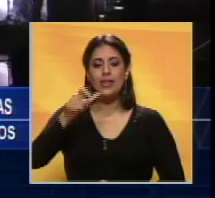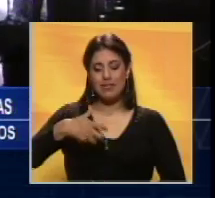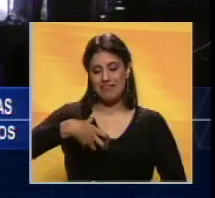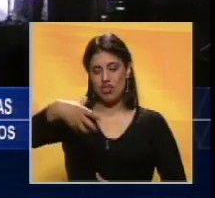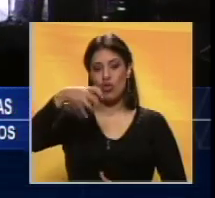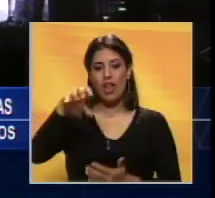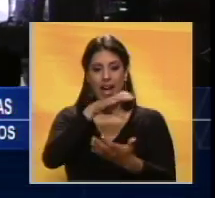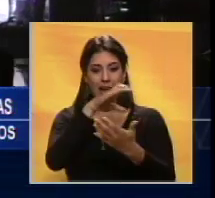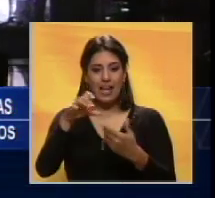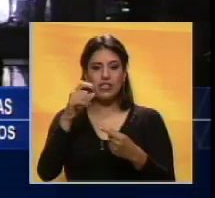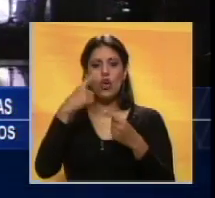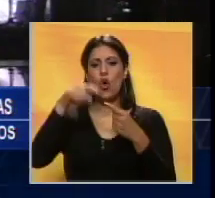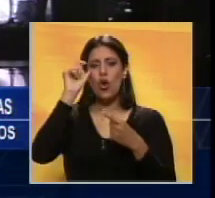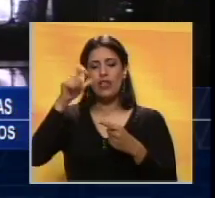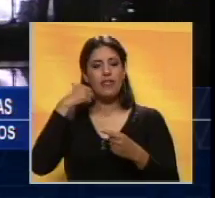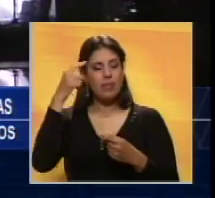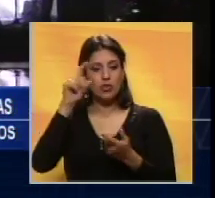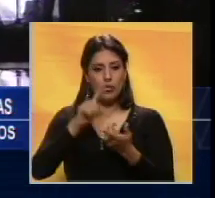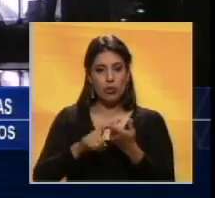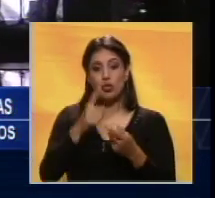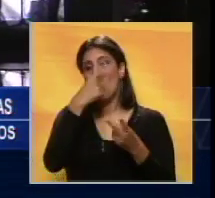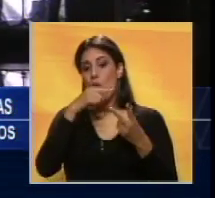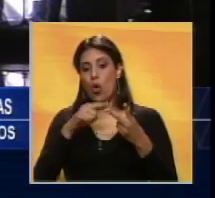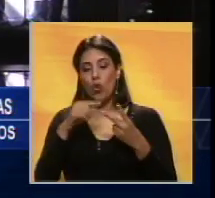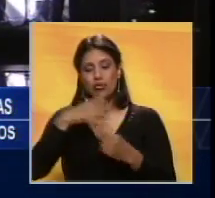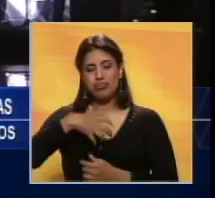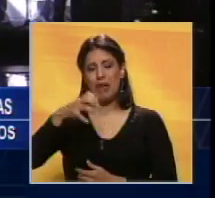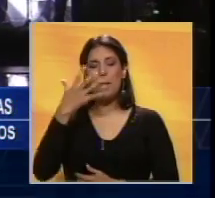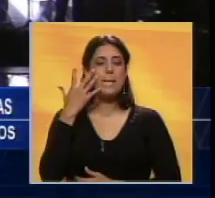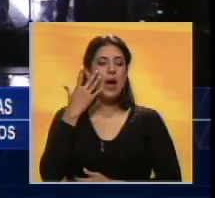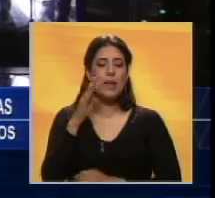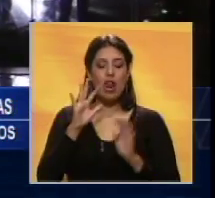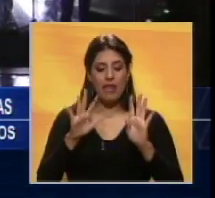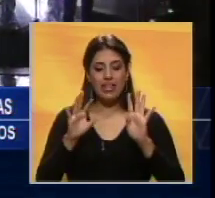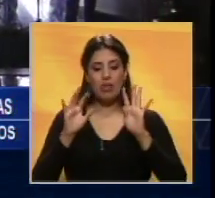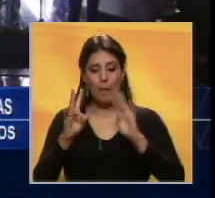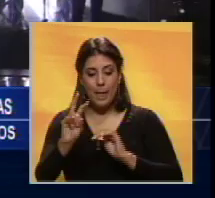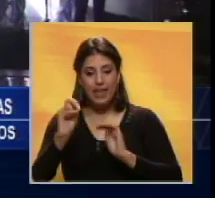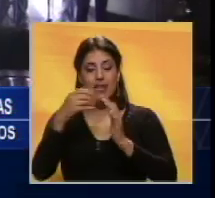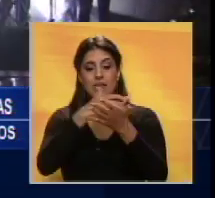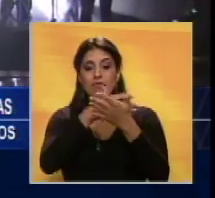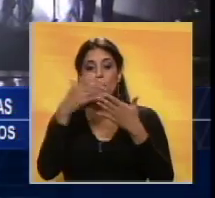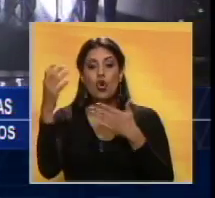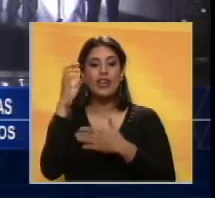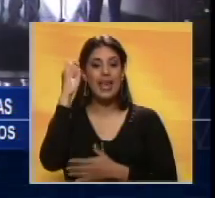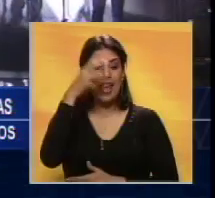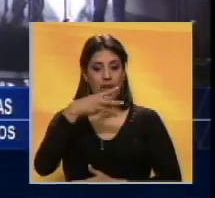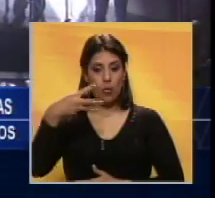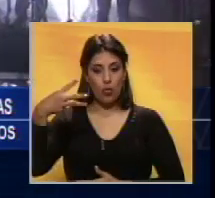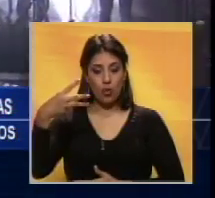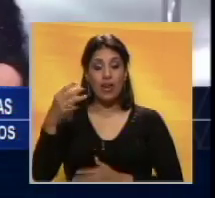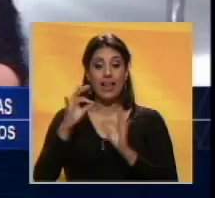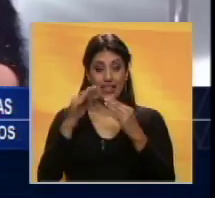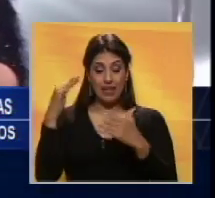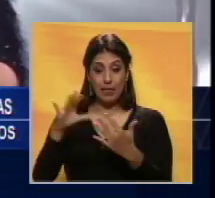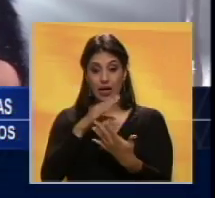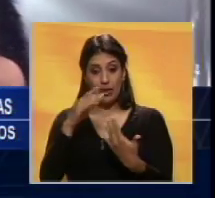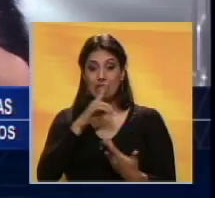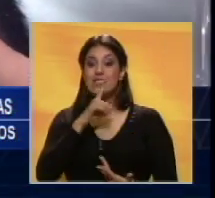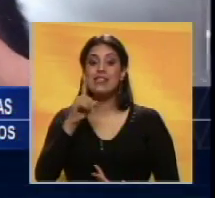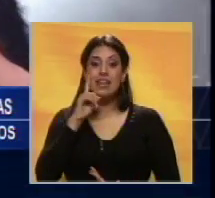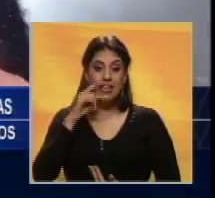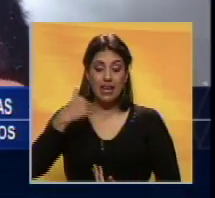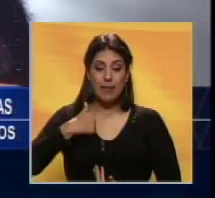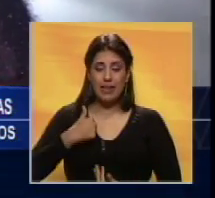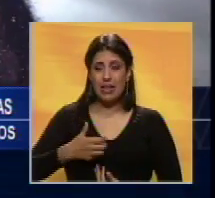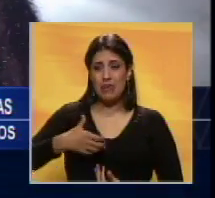música que encabezan Paul McCartney y su esposa, con una fortuna combinada de 920 millones de euros. La intérprete de Hello vio